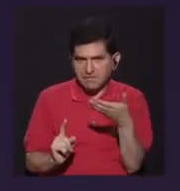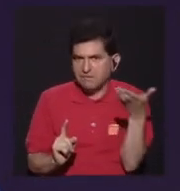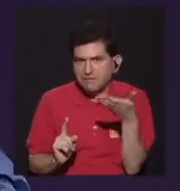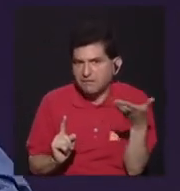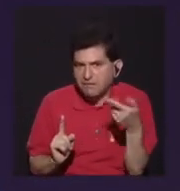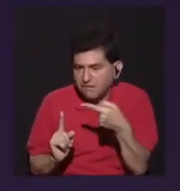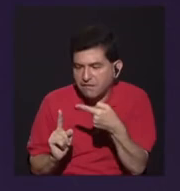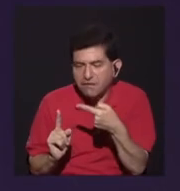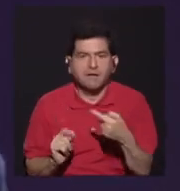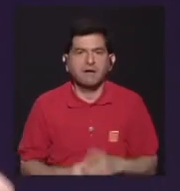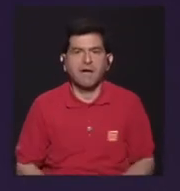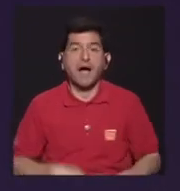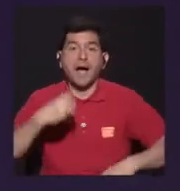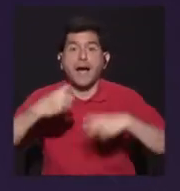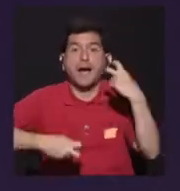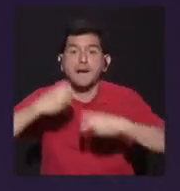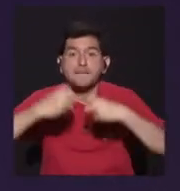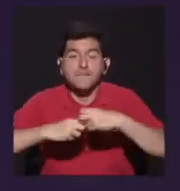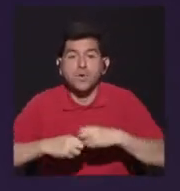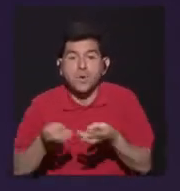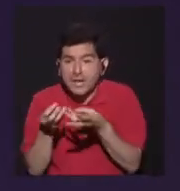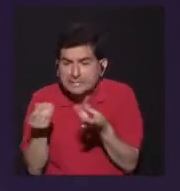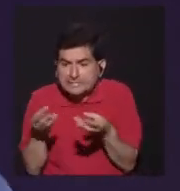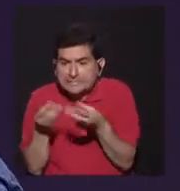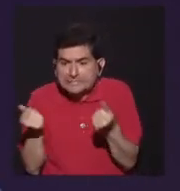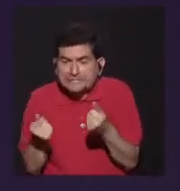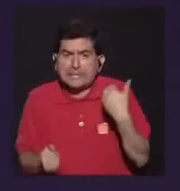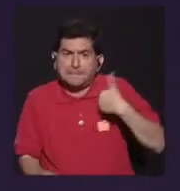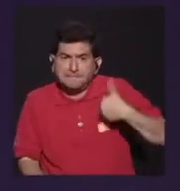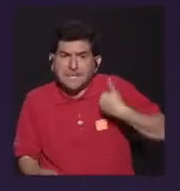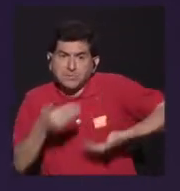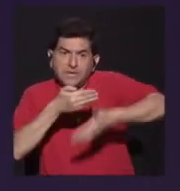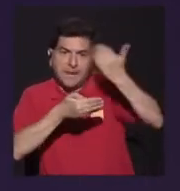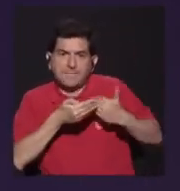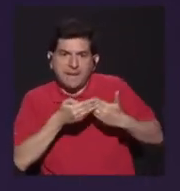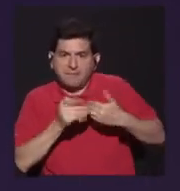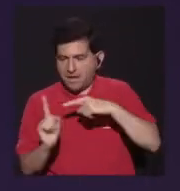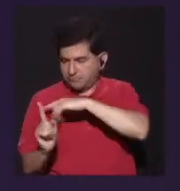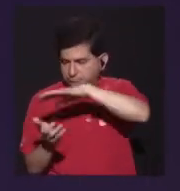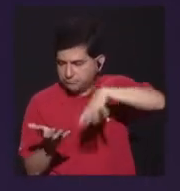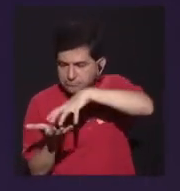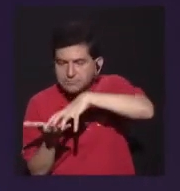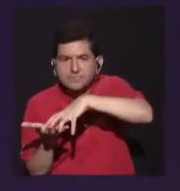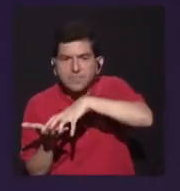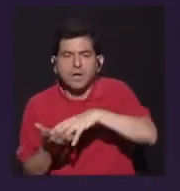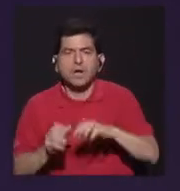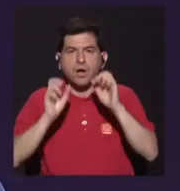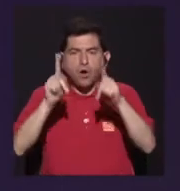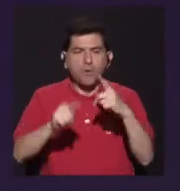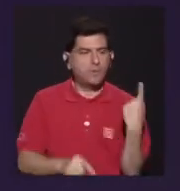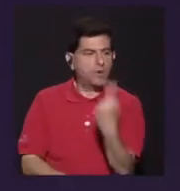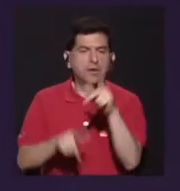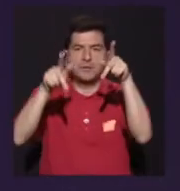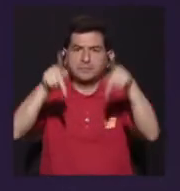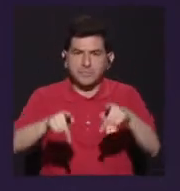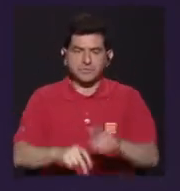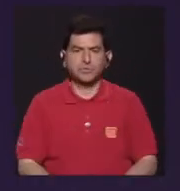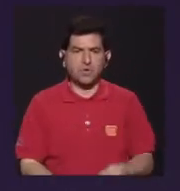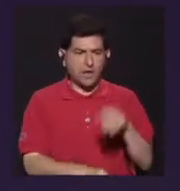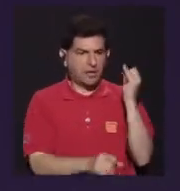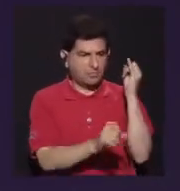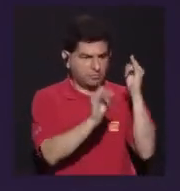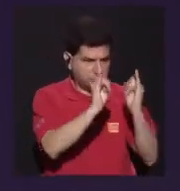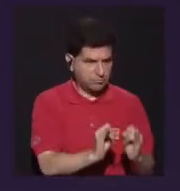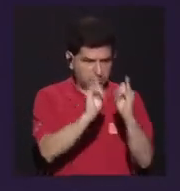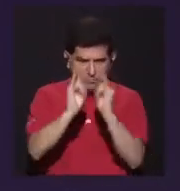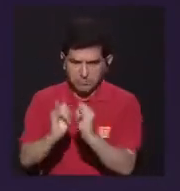a partir de qué, de los problemas que les ha generado la masculinidad anterior. ¿De qué posibilidades tiene cada sujeto como individuo